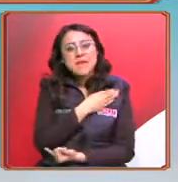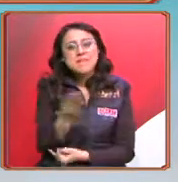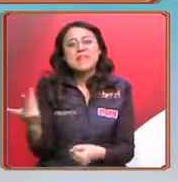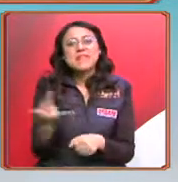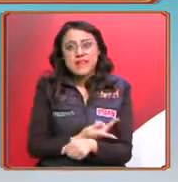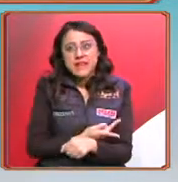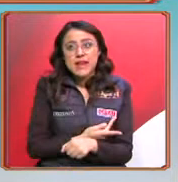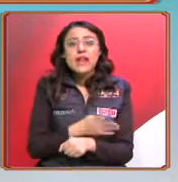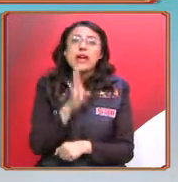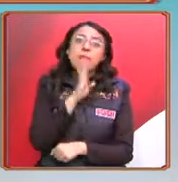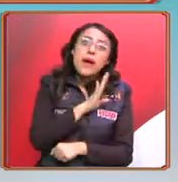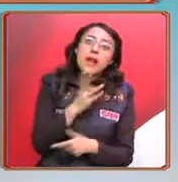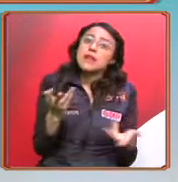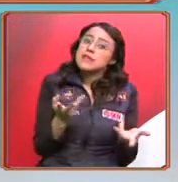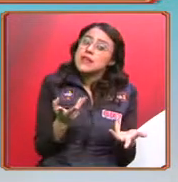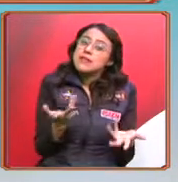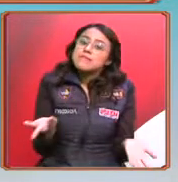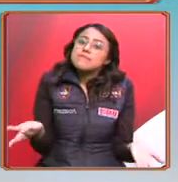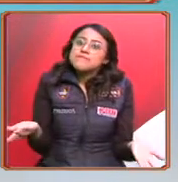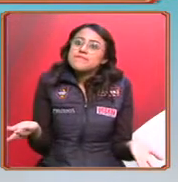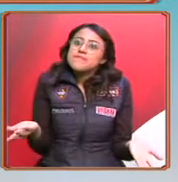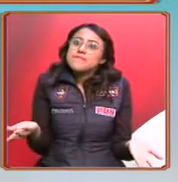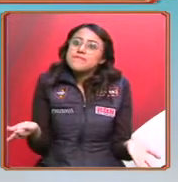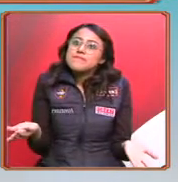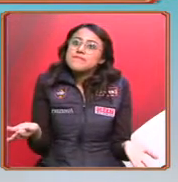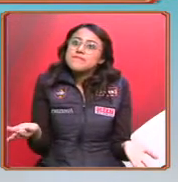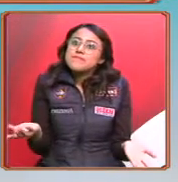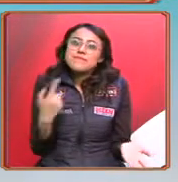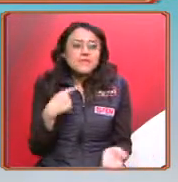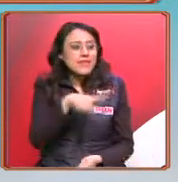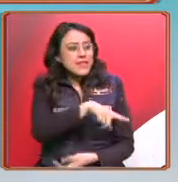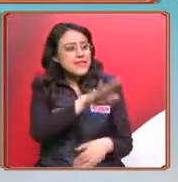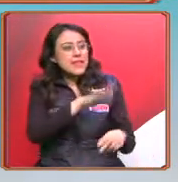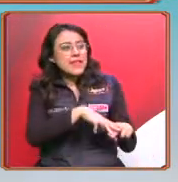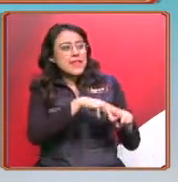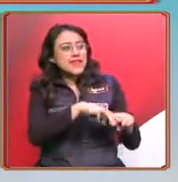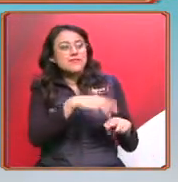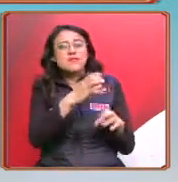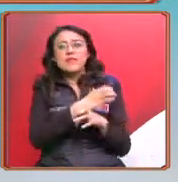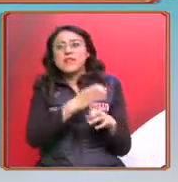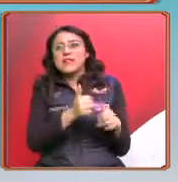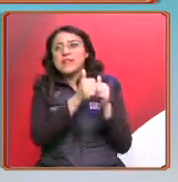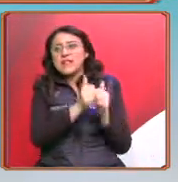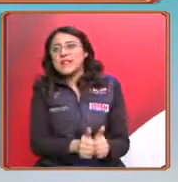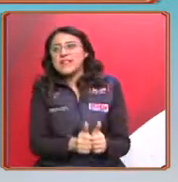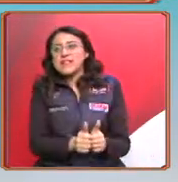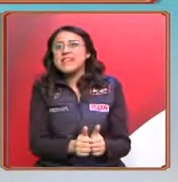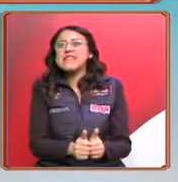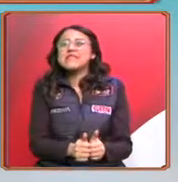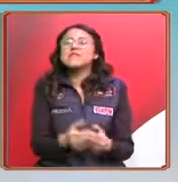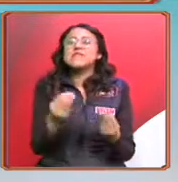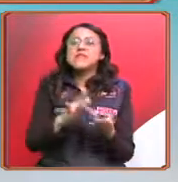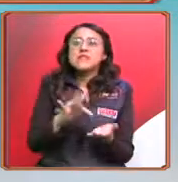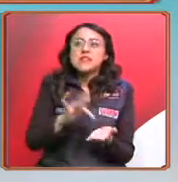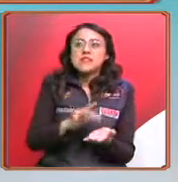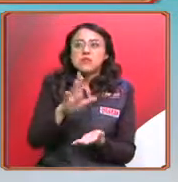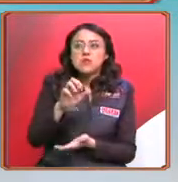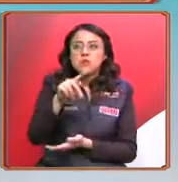el que hace mal, lo dejan en el pub sentado ahí con su café. Oiga, pero señor, bueno, Garralda. Urbano.